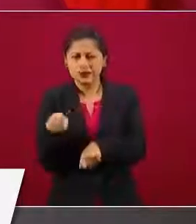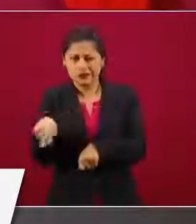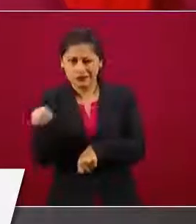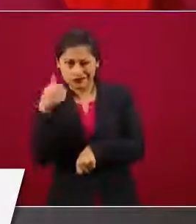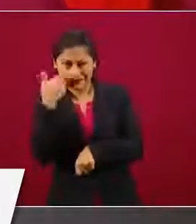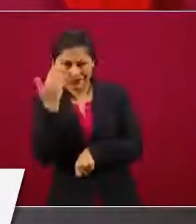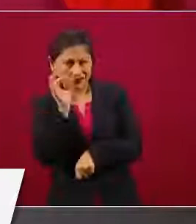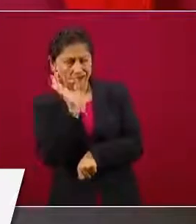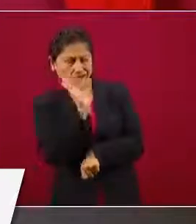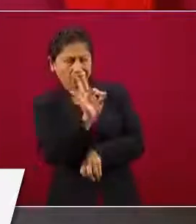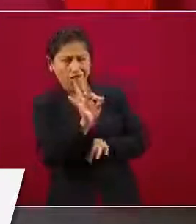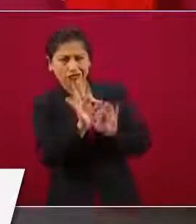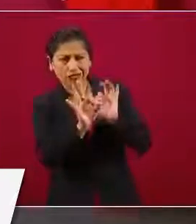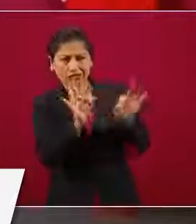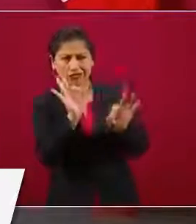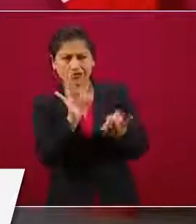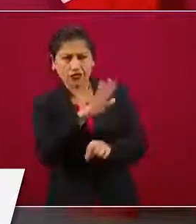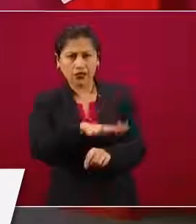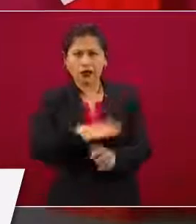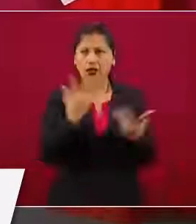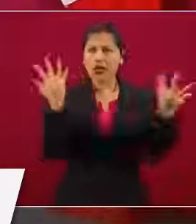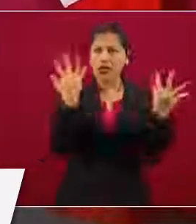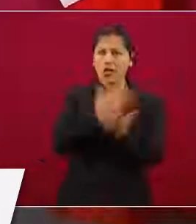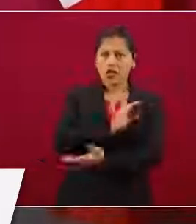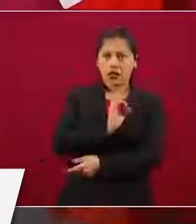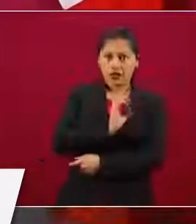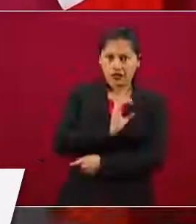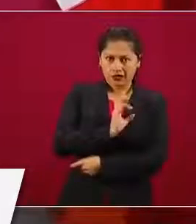misma cantaleta